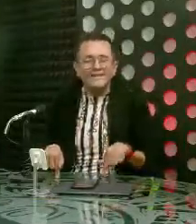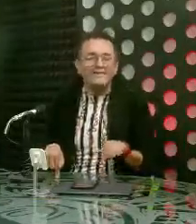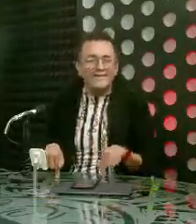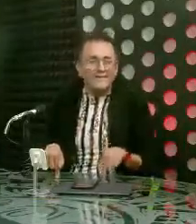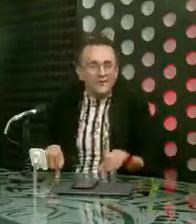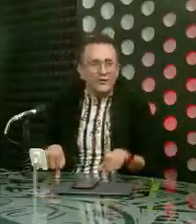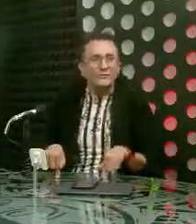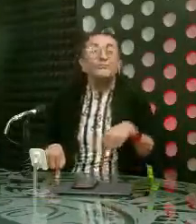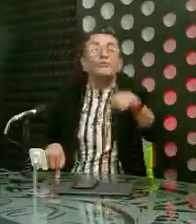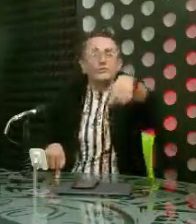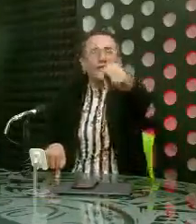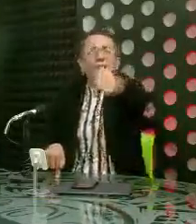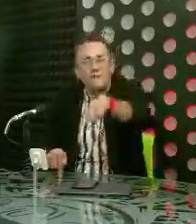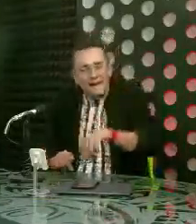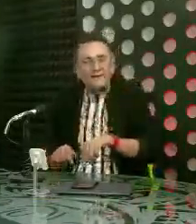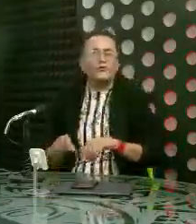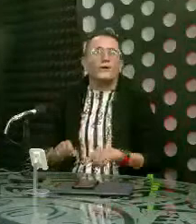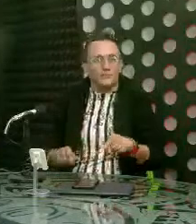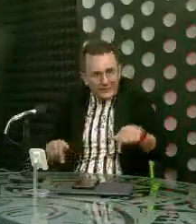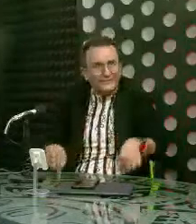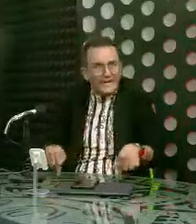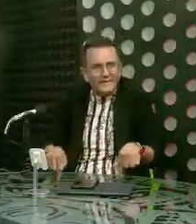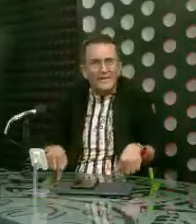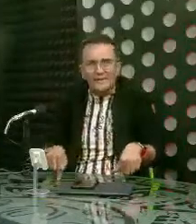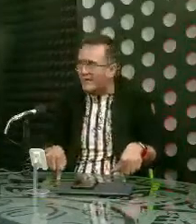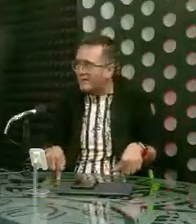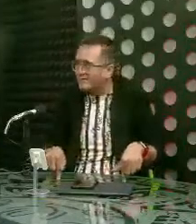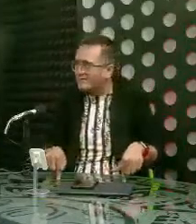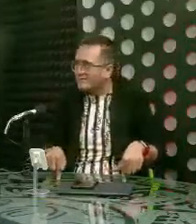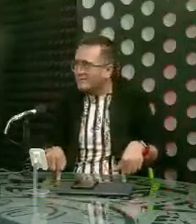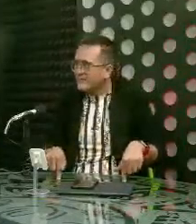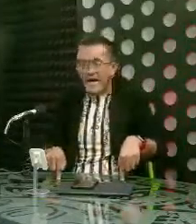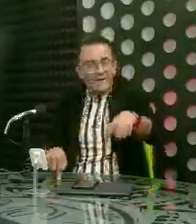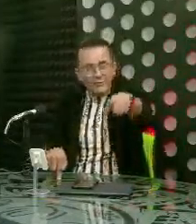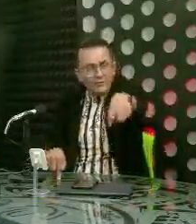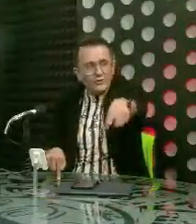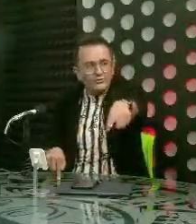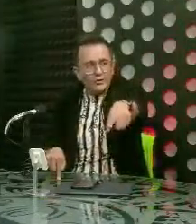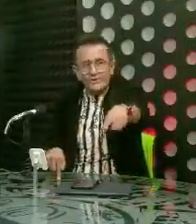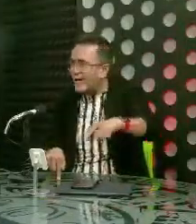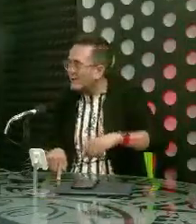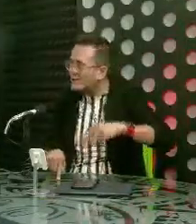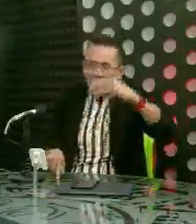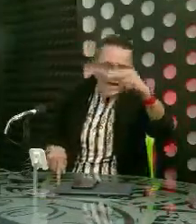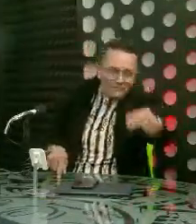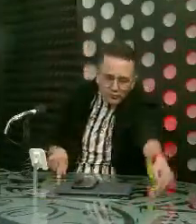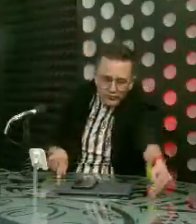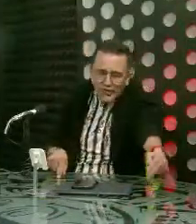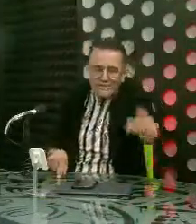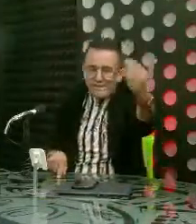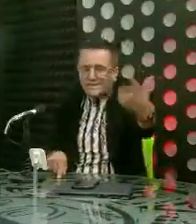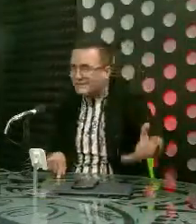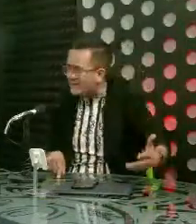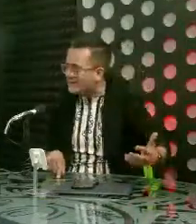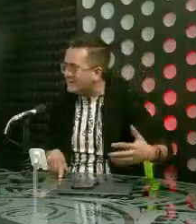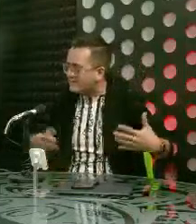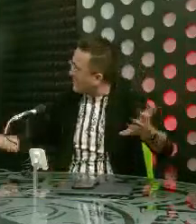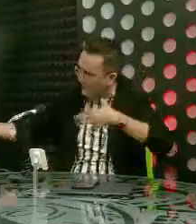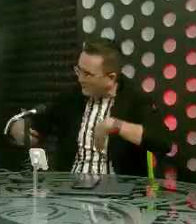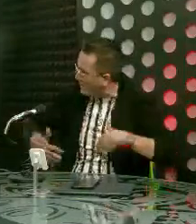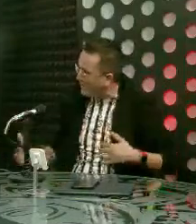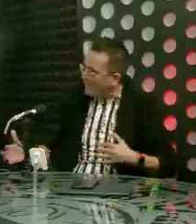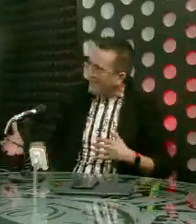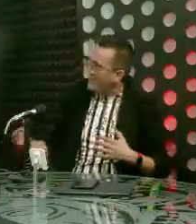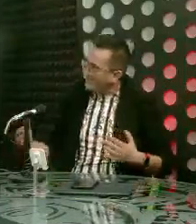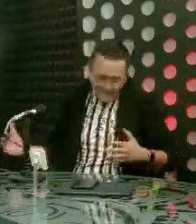seas mantenido, busca trabajo, güey, porque si hay chamba, hay muchos autolavados, hay muchas empresas que dicen, va,